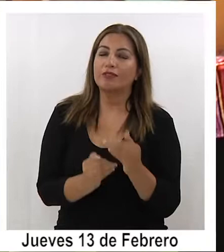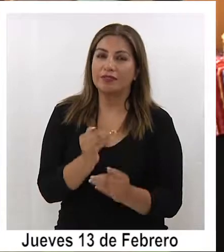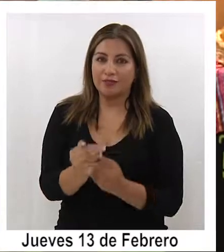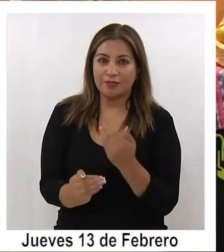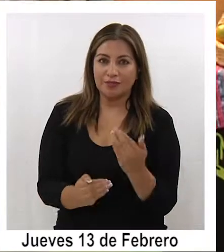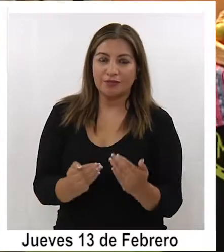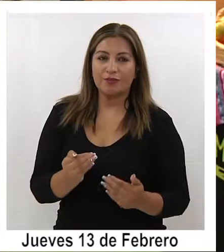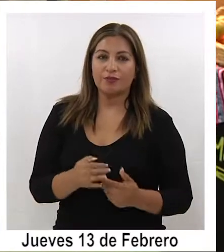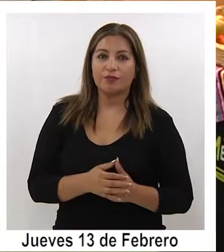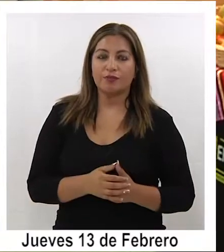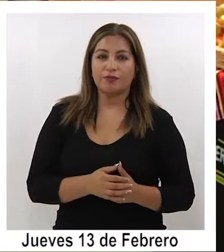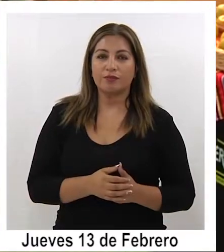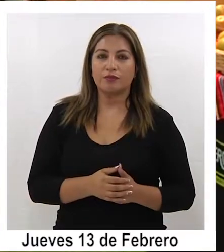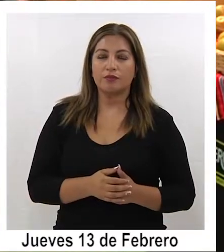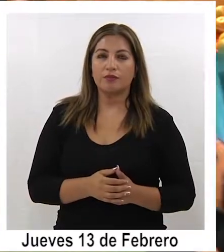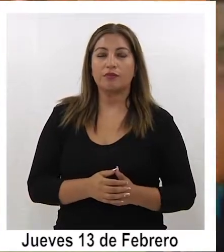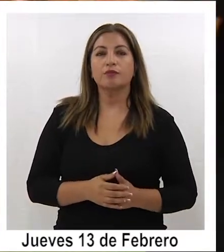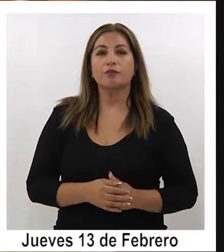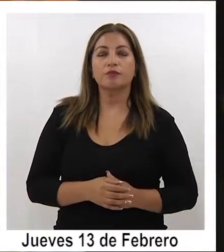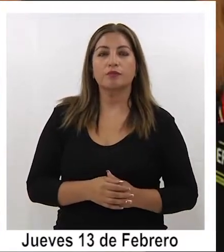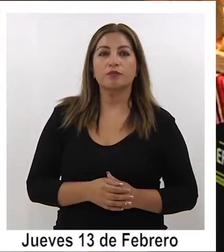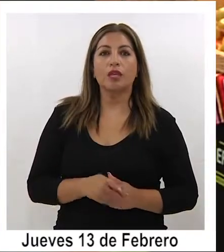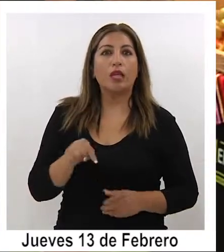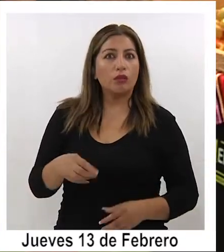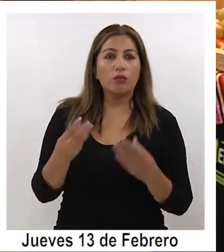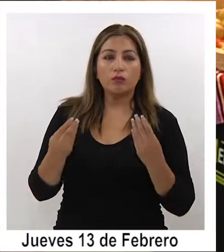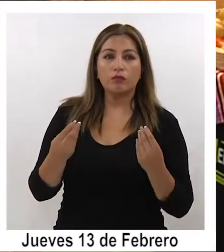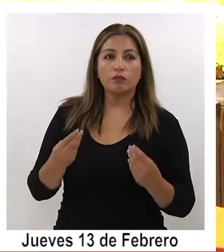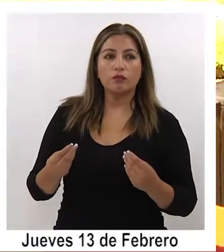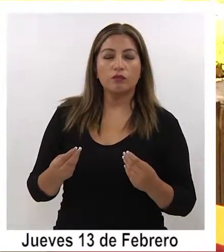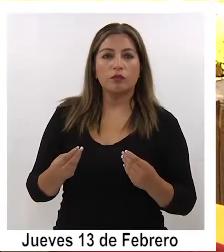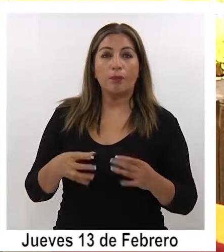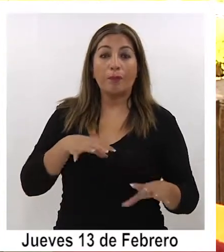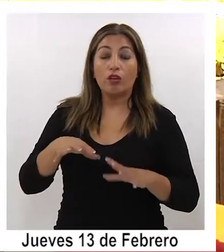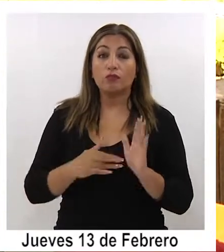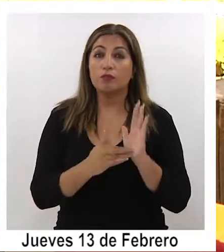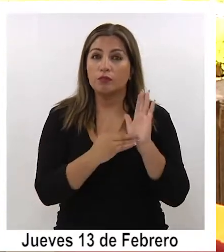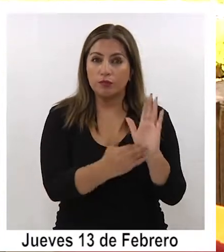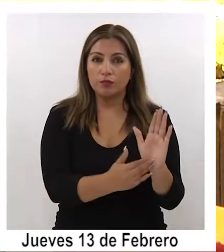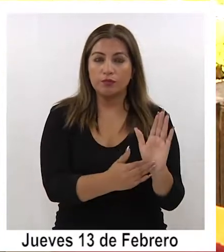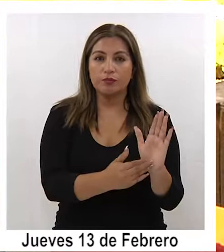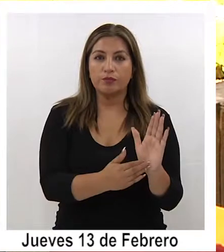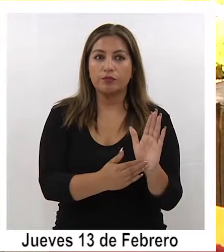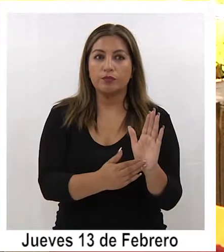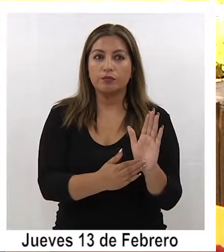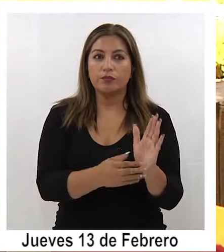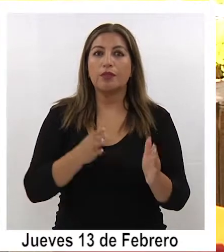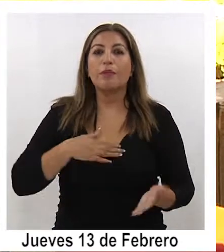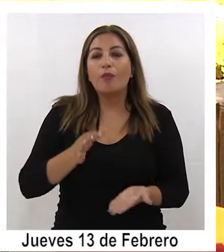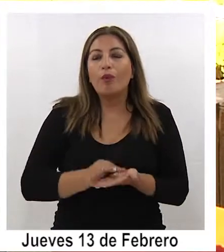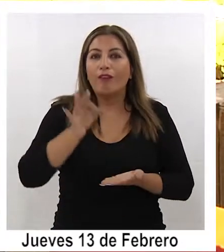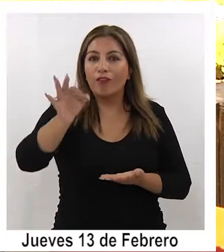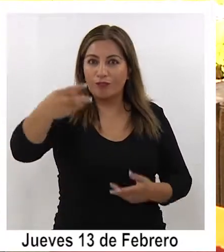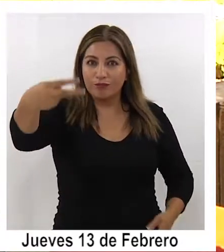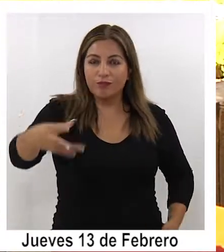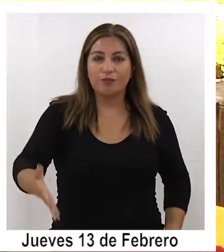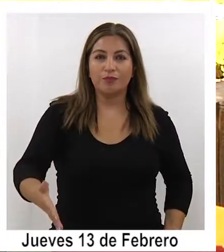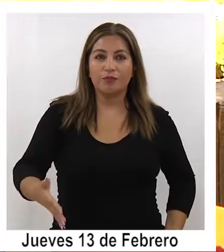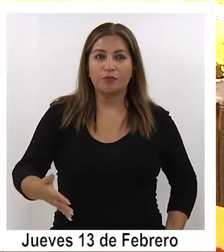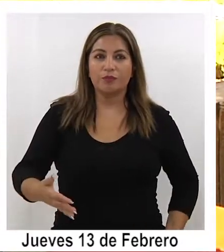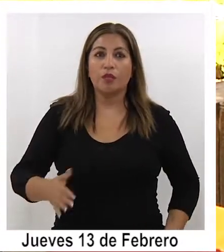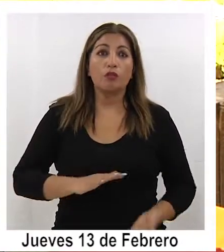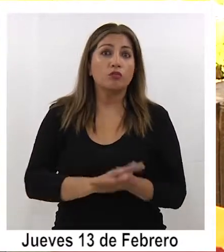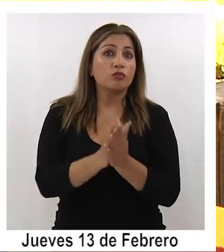adelante y sustentar a mi familia. O sea, es bueno mostrar sus productos del pueblo de uno, o sea,